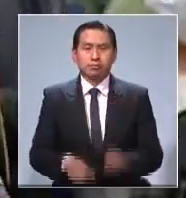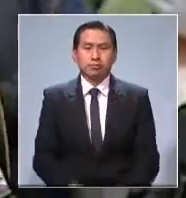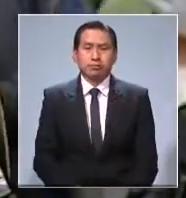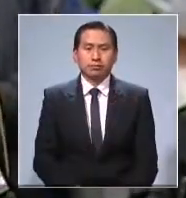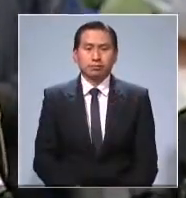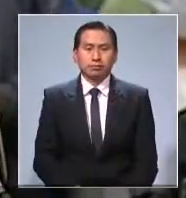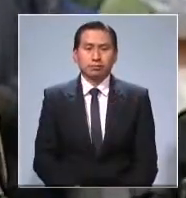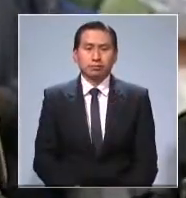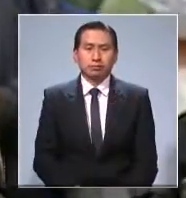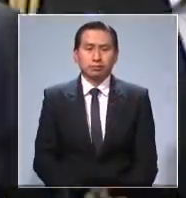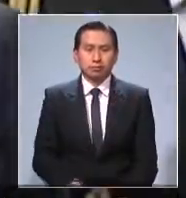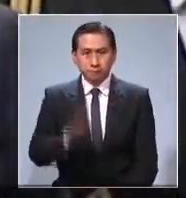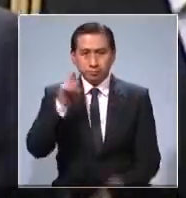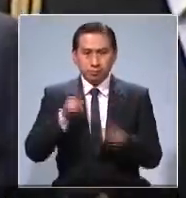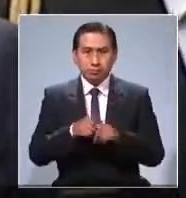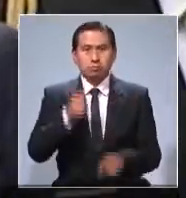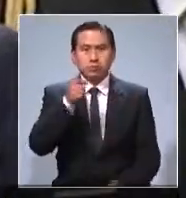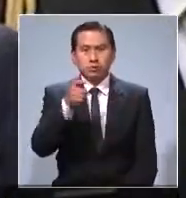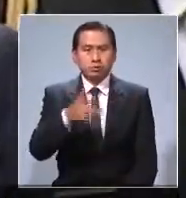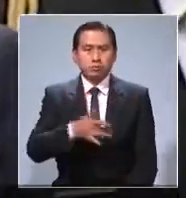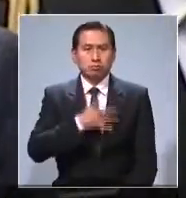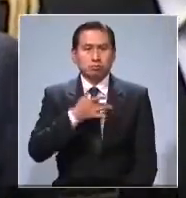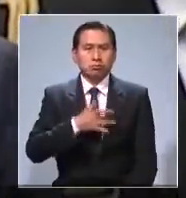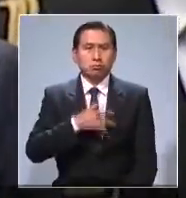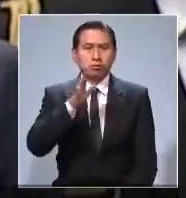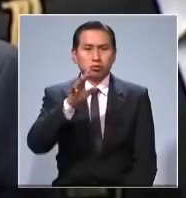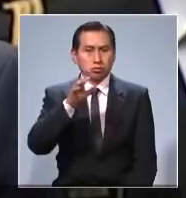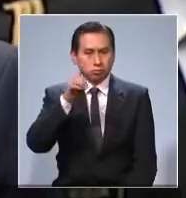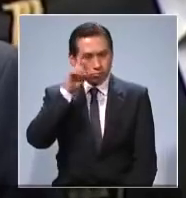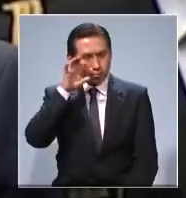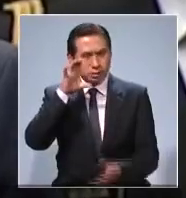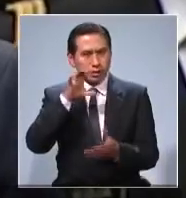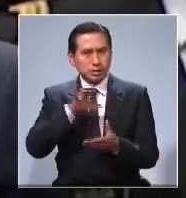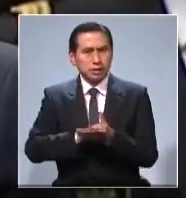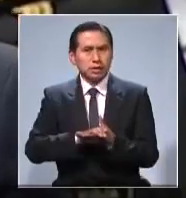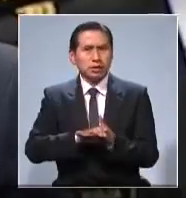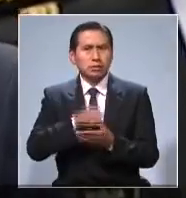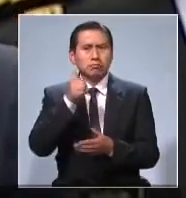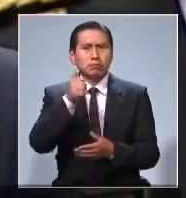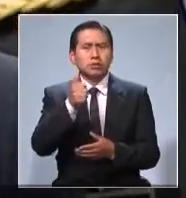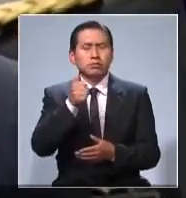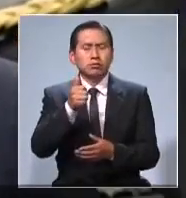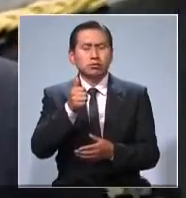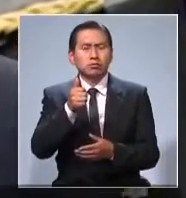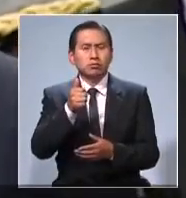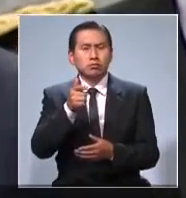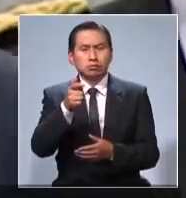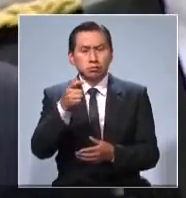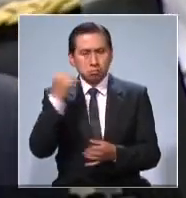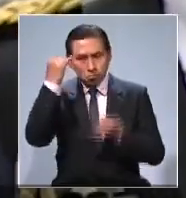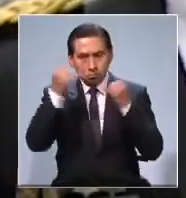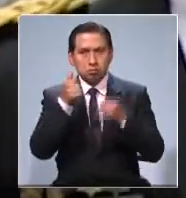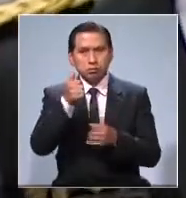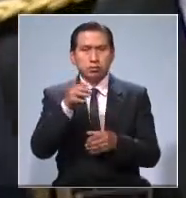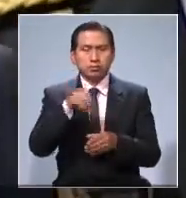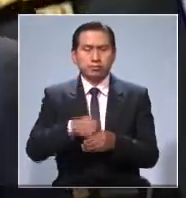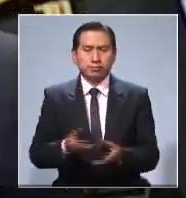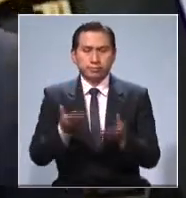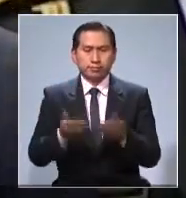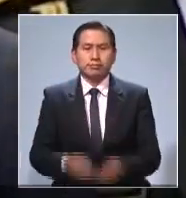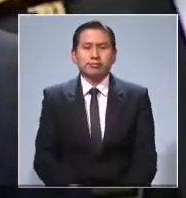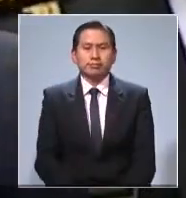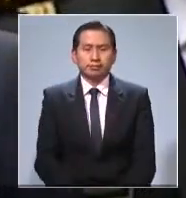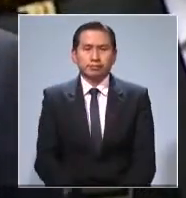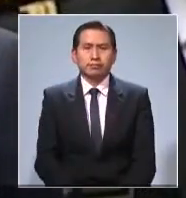Hermano coronel Aguilera, sirva a ser la señal que represente su profesión de fe o doctrina ideológica.